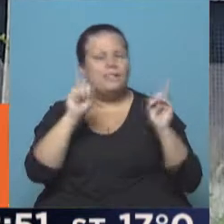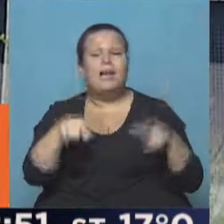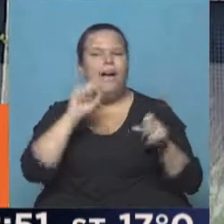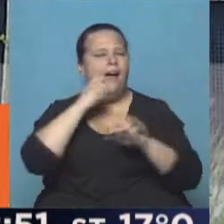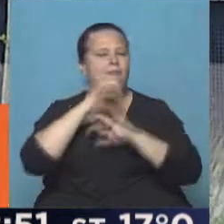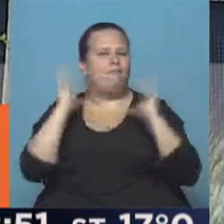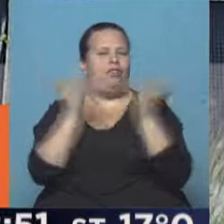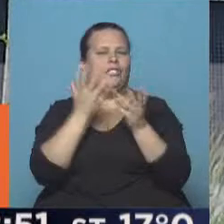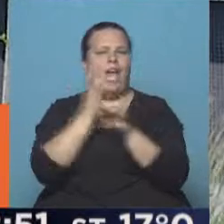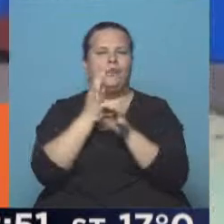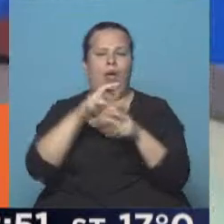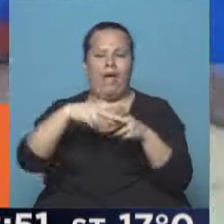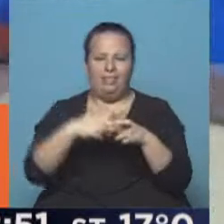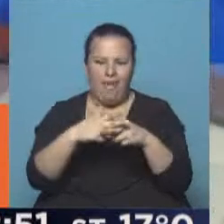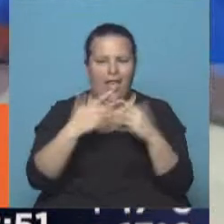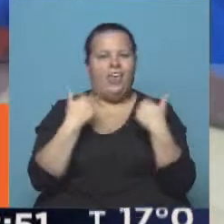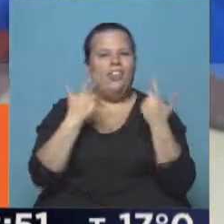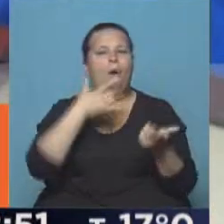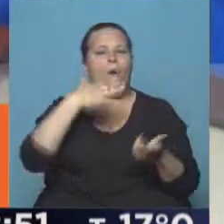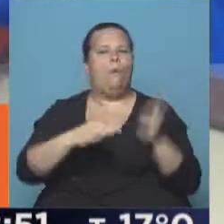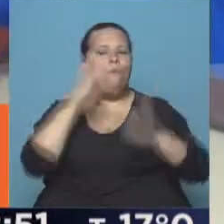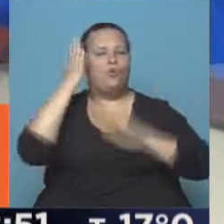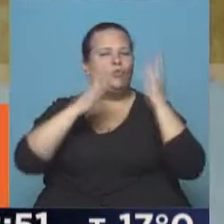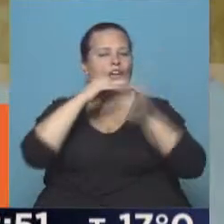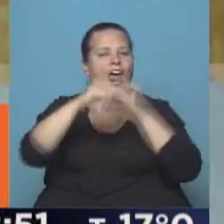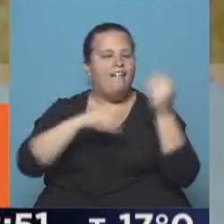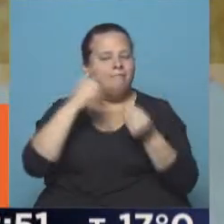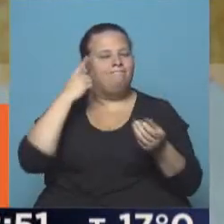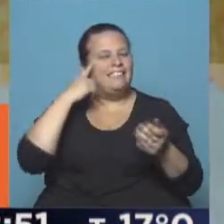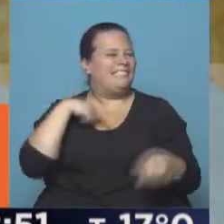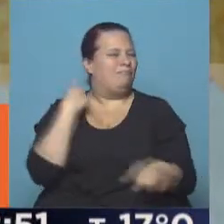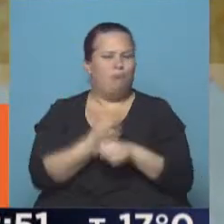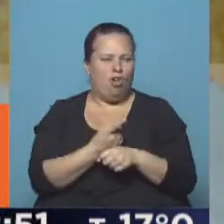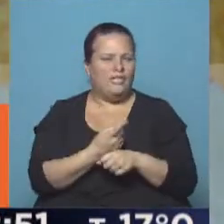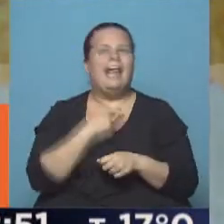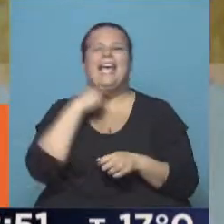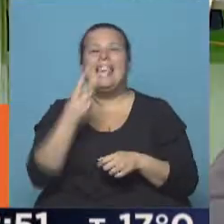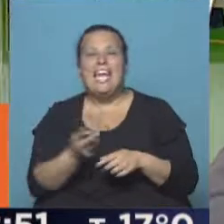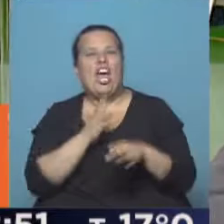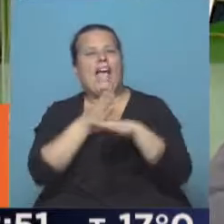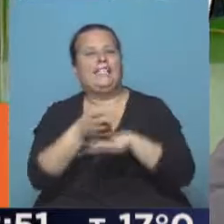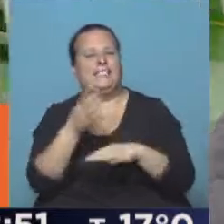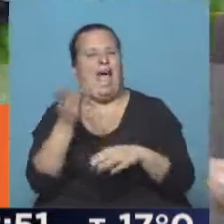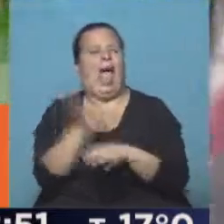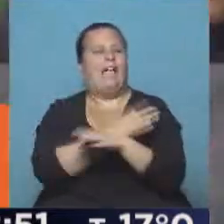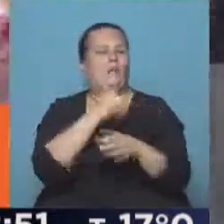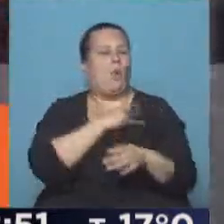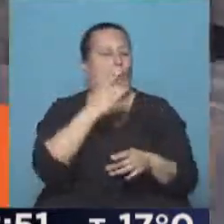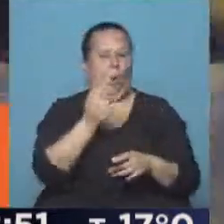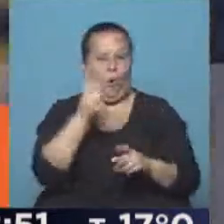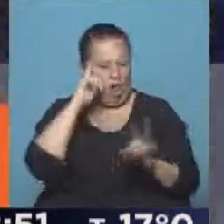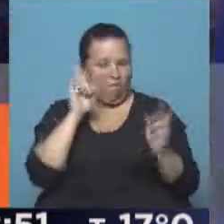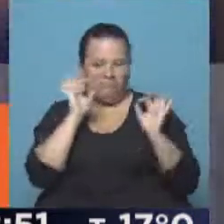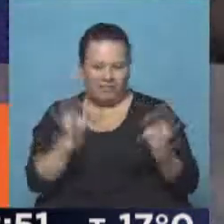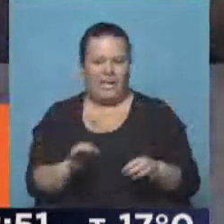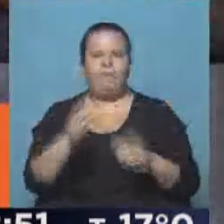hermosa escuela técnica que hace realidad el sueño de muchas familias que le parecía imposible que sus chicos podían ingresar a un preuniversitario de la UBA. El